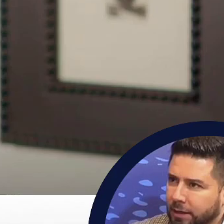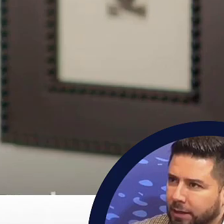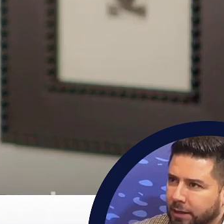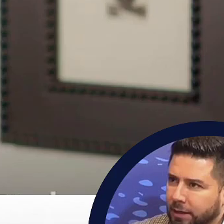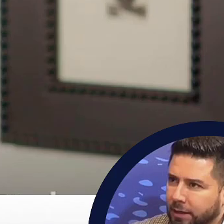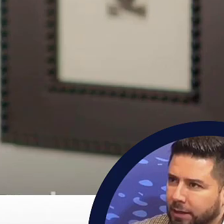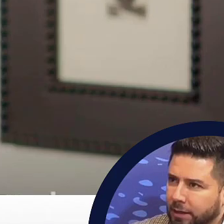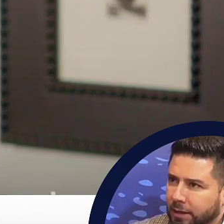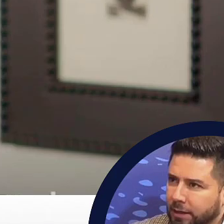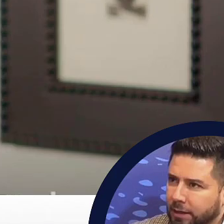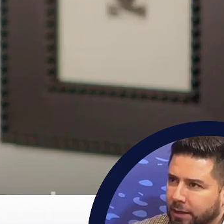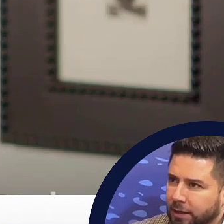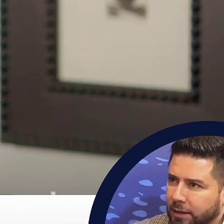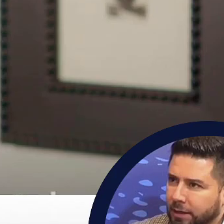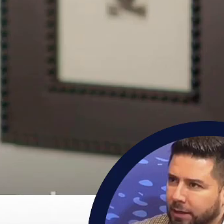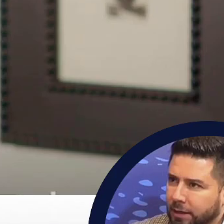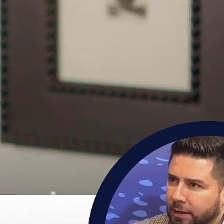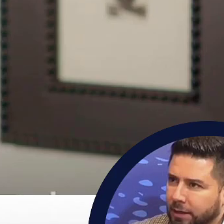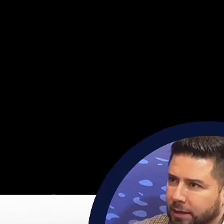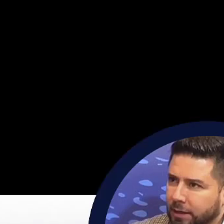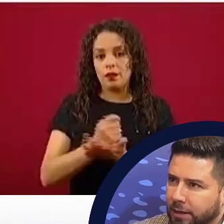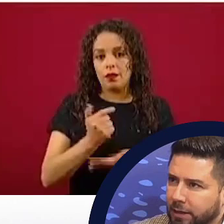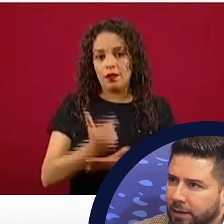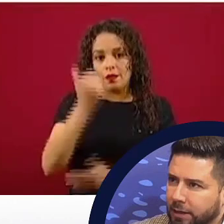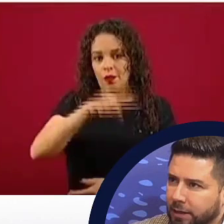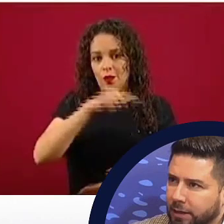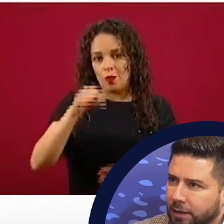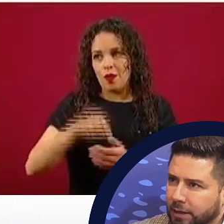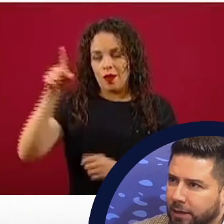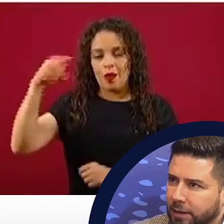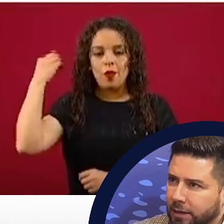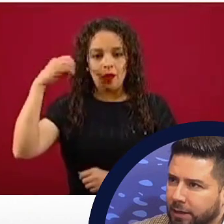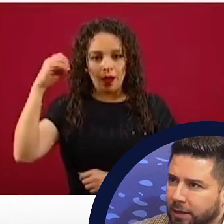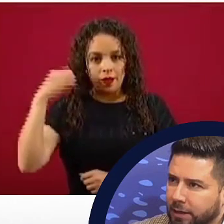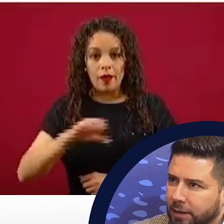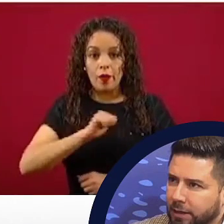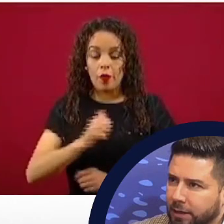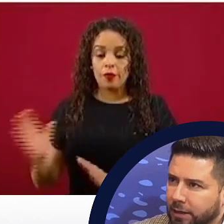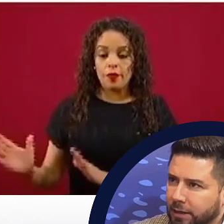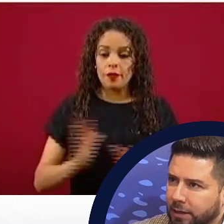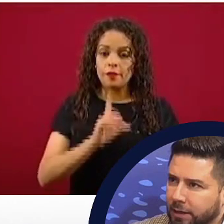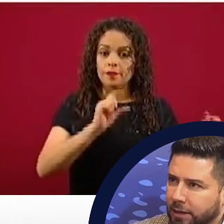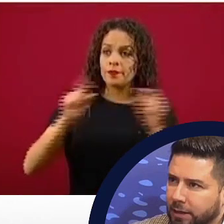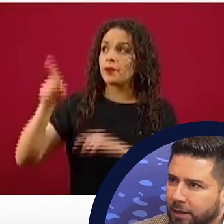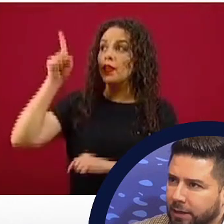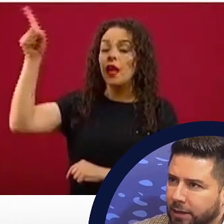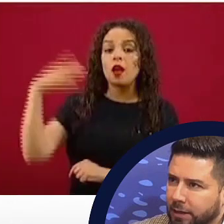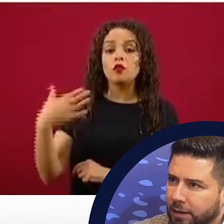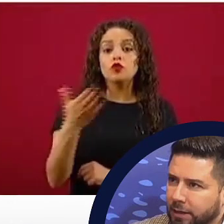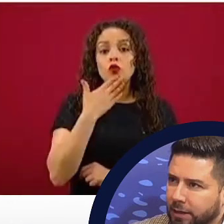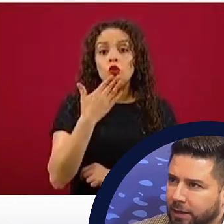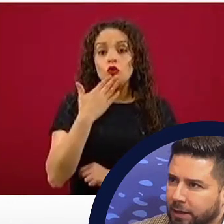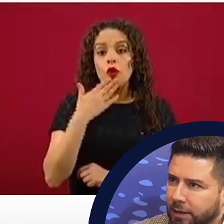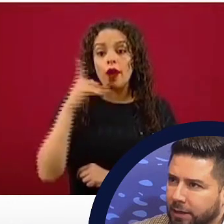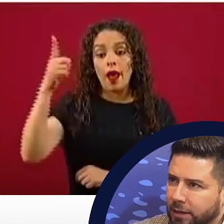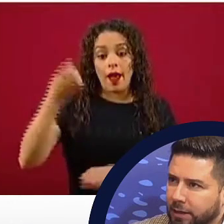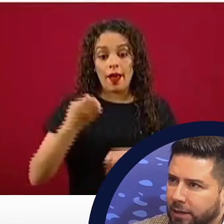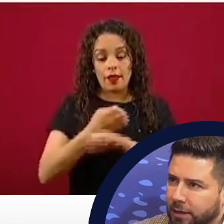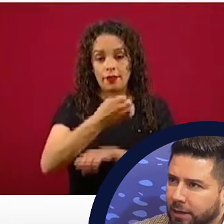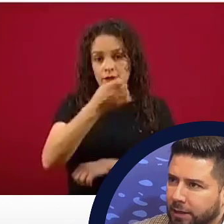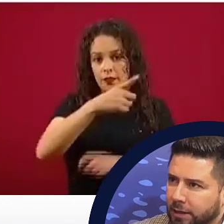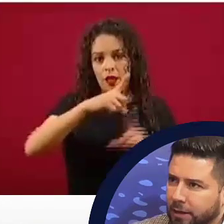implementar disposiciones adicionales para regular este intervalo entre la